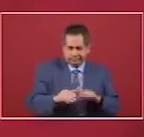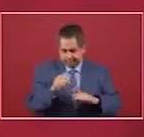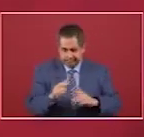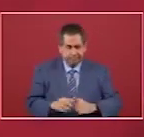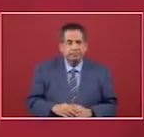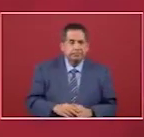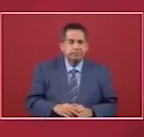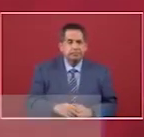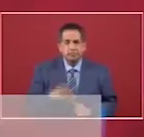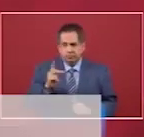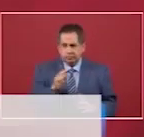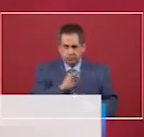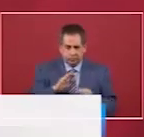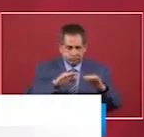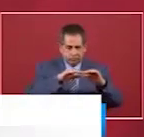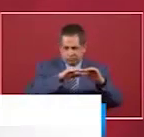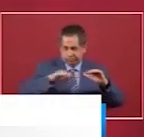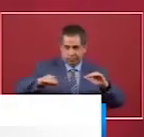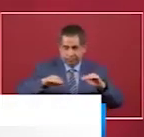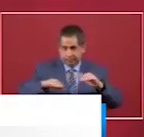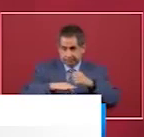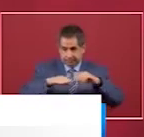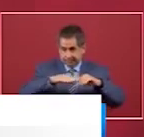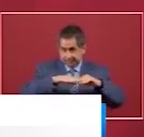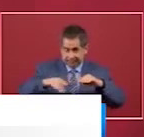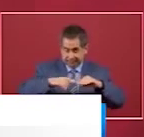de la inflación. El precio base,